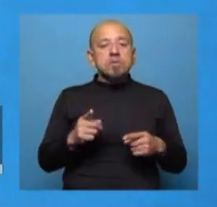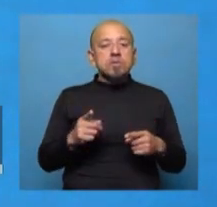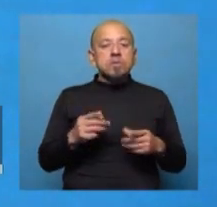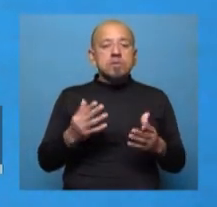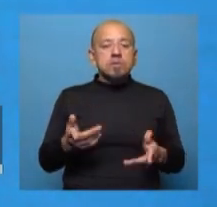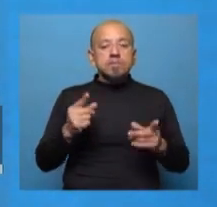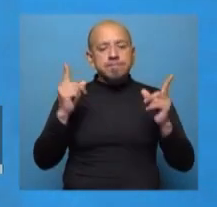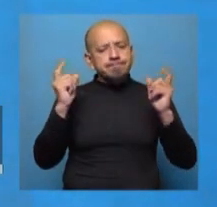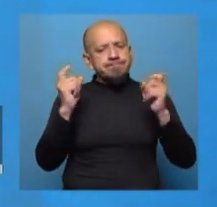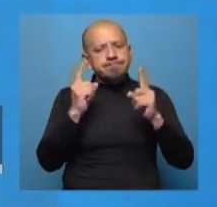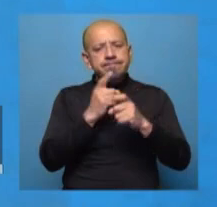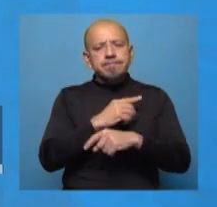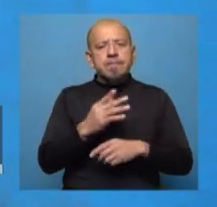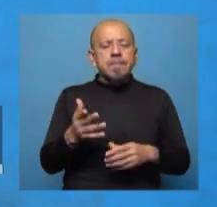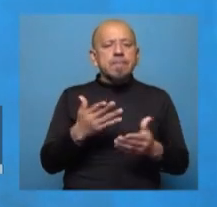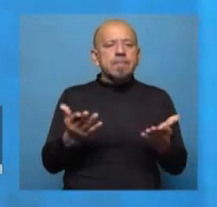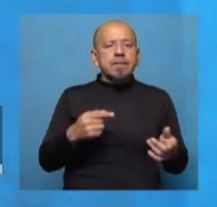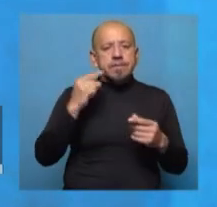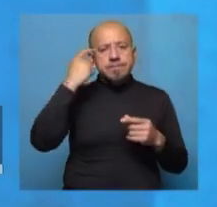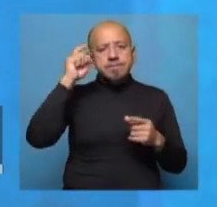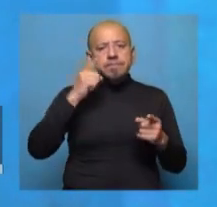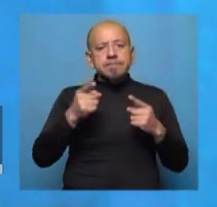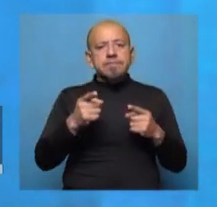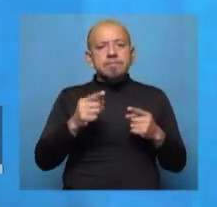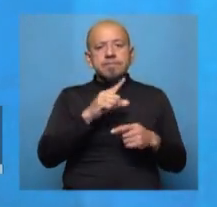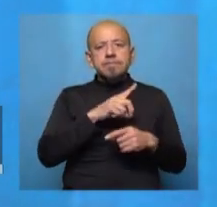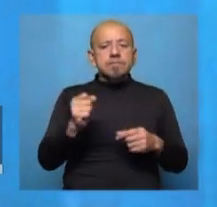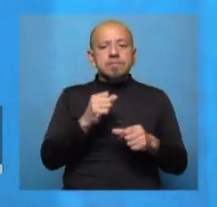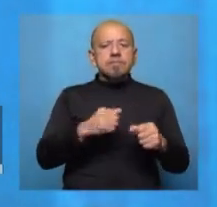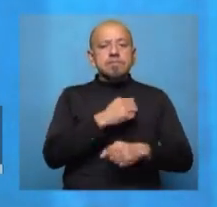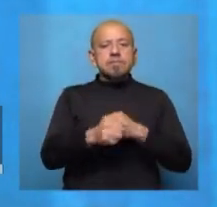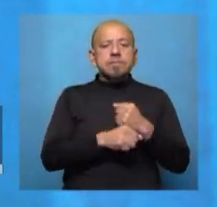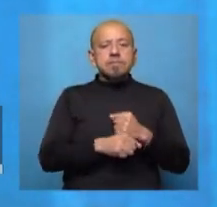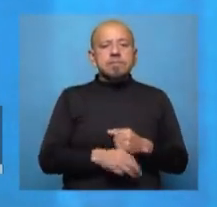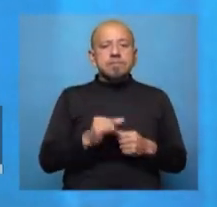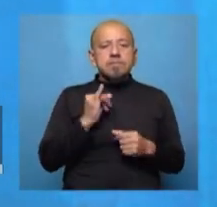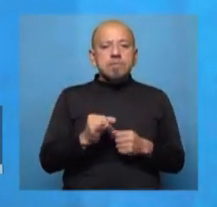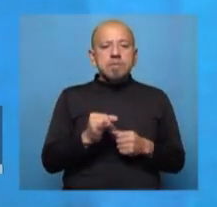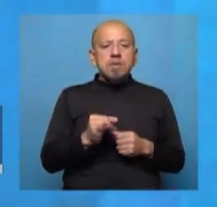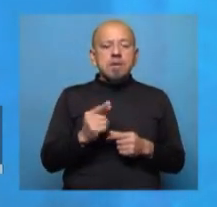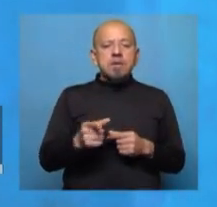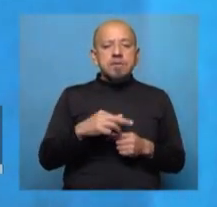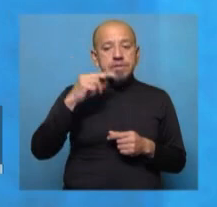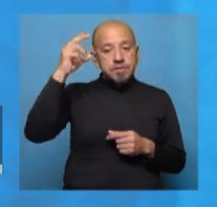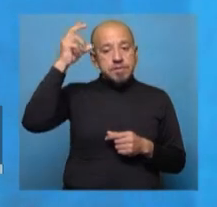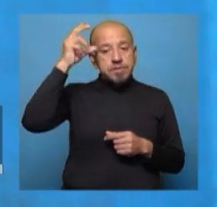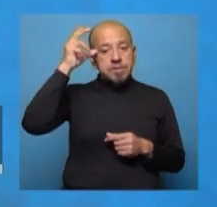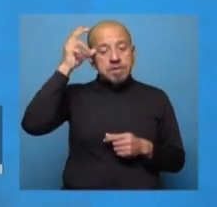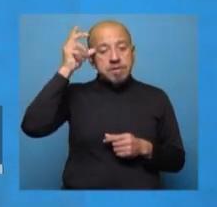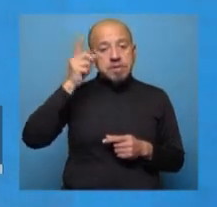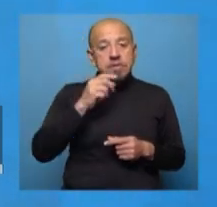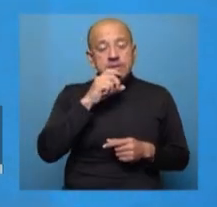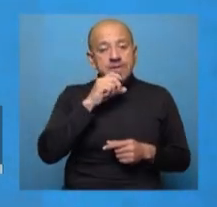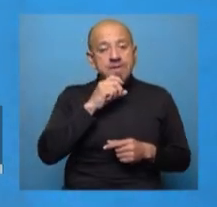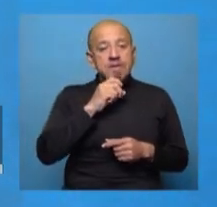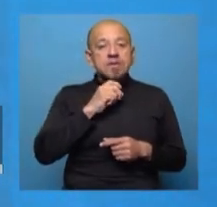es difícil de determinar el origen de la idea de la celebración Lo que sí es cierto es que el dror tabare Vázquez es